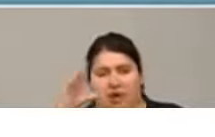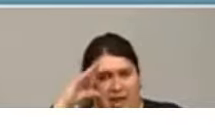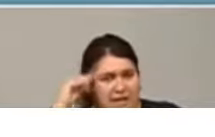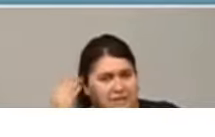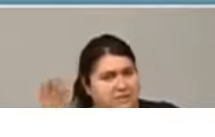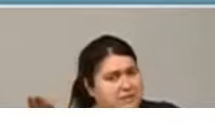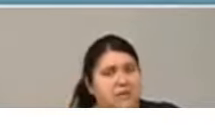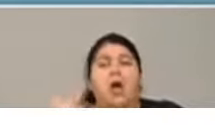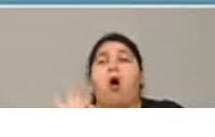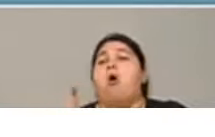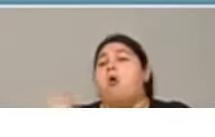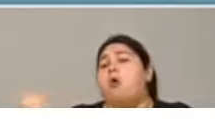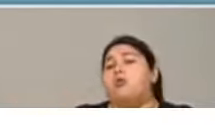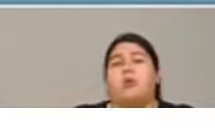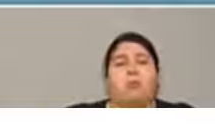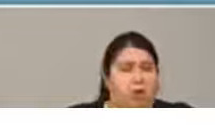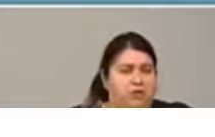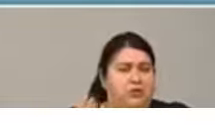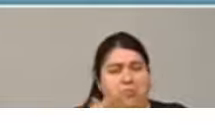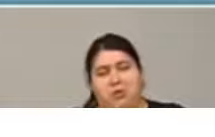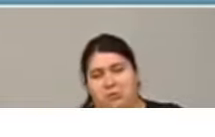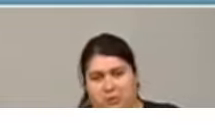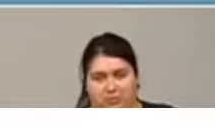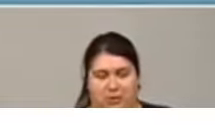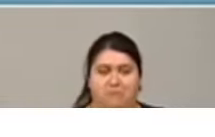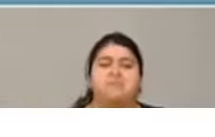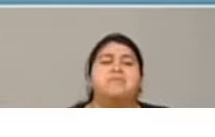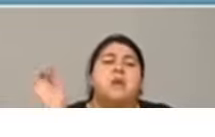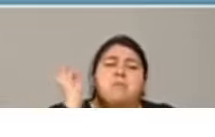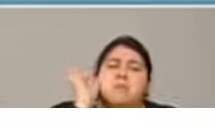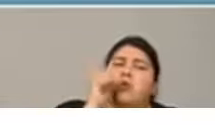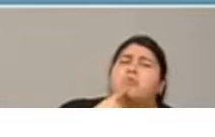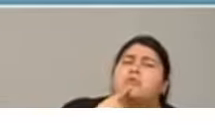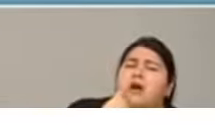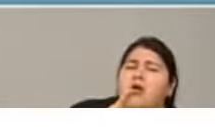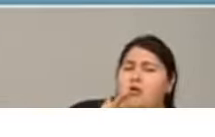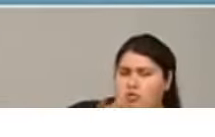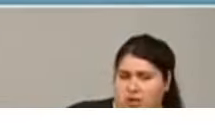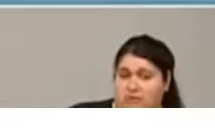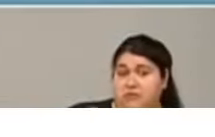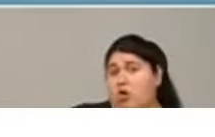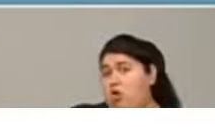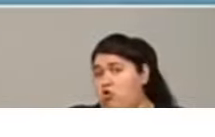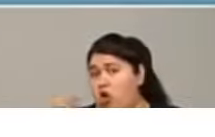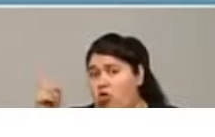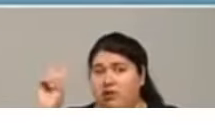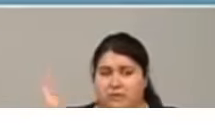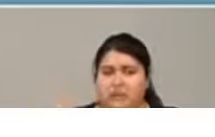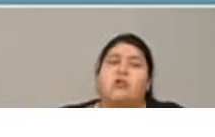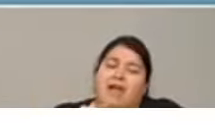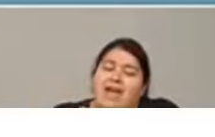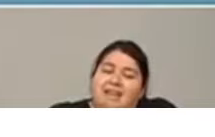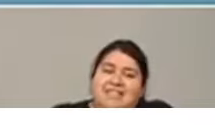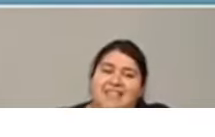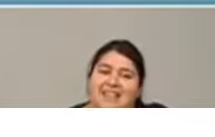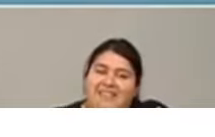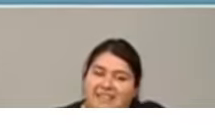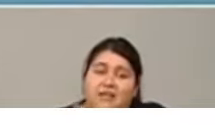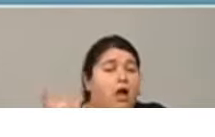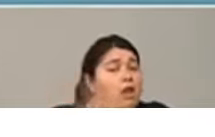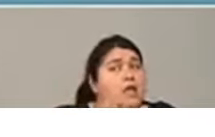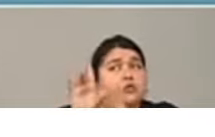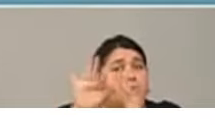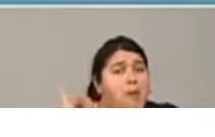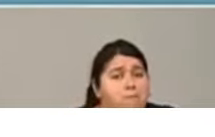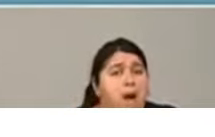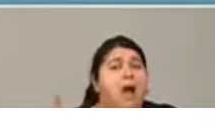o a cualquier dirigente cuando puedan hacerlo. Gobernador, perdón, ¿condena o no las elecciones? Es lo que acabo de explicar, que se resuelva en